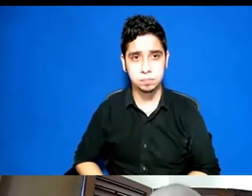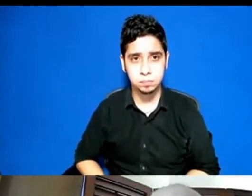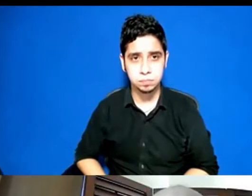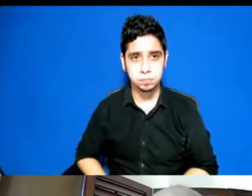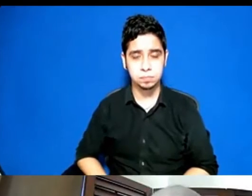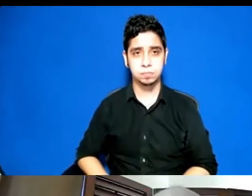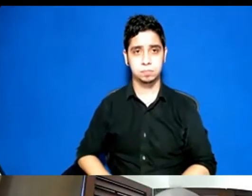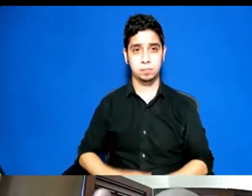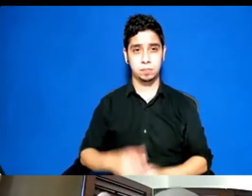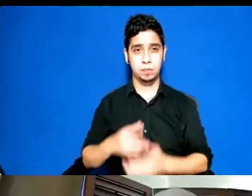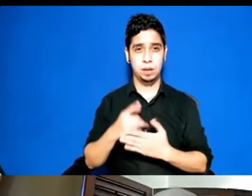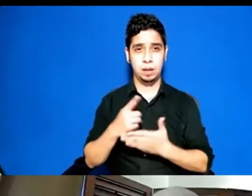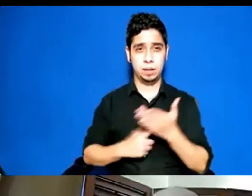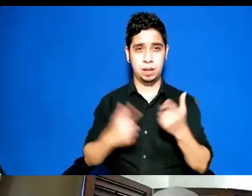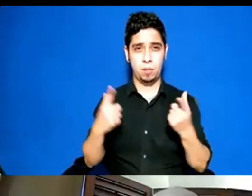Dime, Karen, porque es que